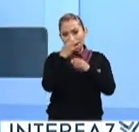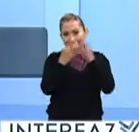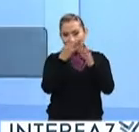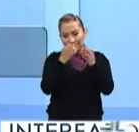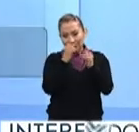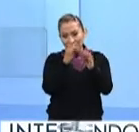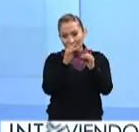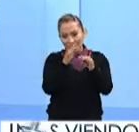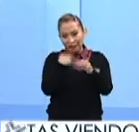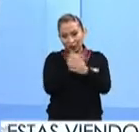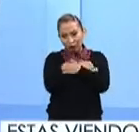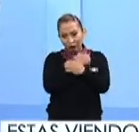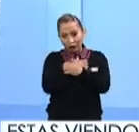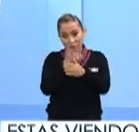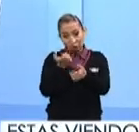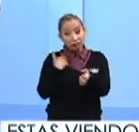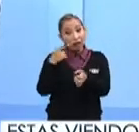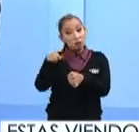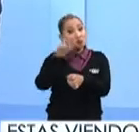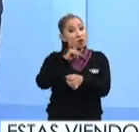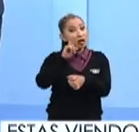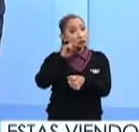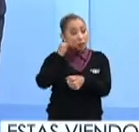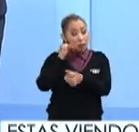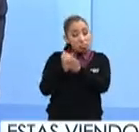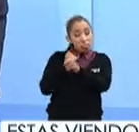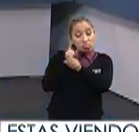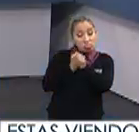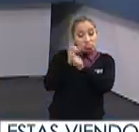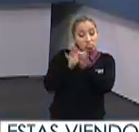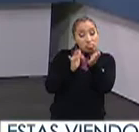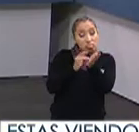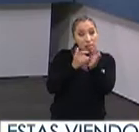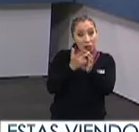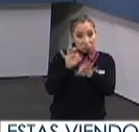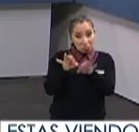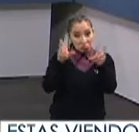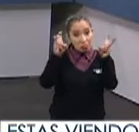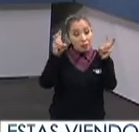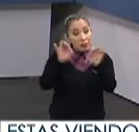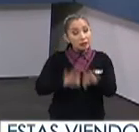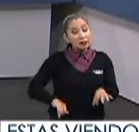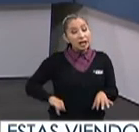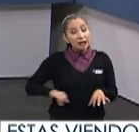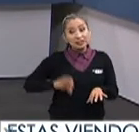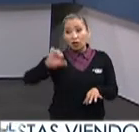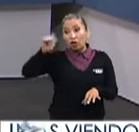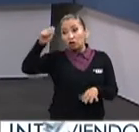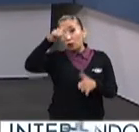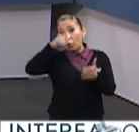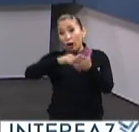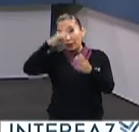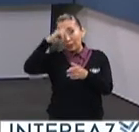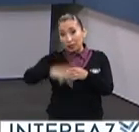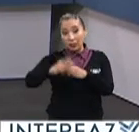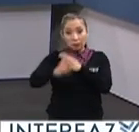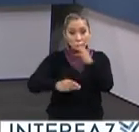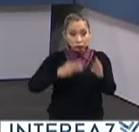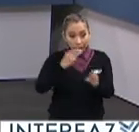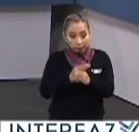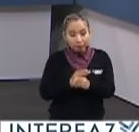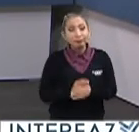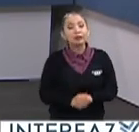informativa de educación, gran reportera que nos ha traído pues siempre trabajos muy interesantes en otras partes de México y del